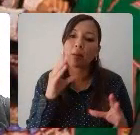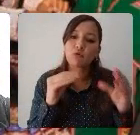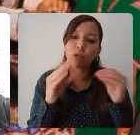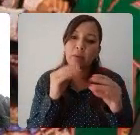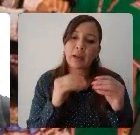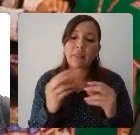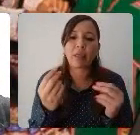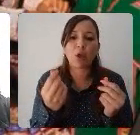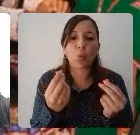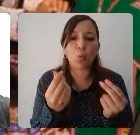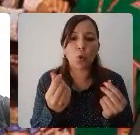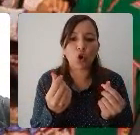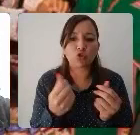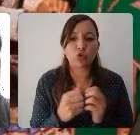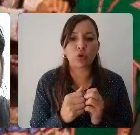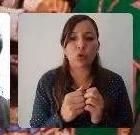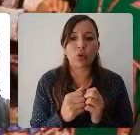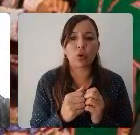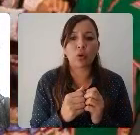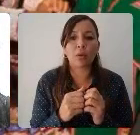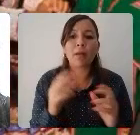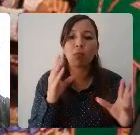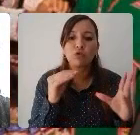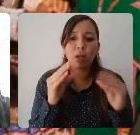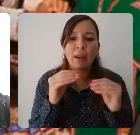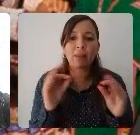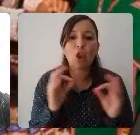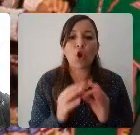también cómo esta oferta es bastante interesante para